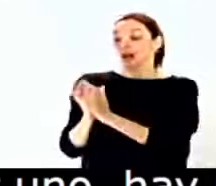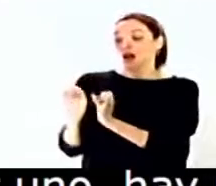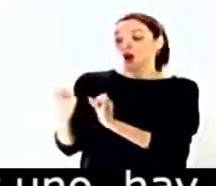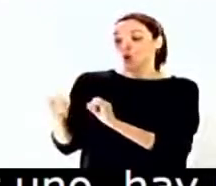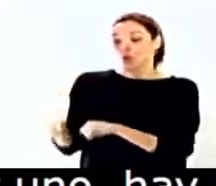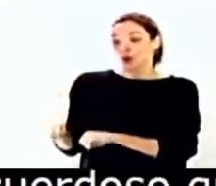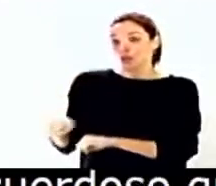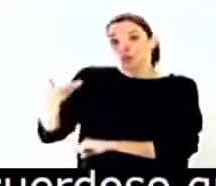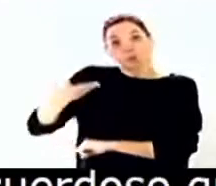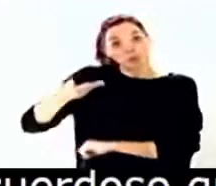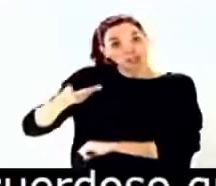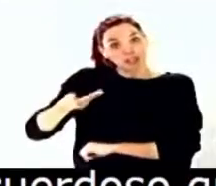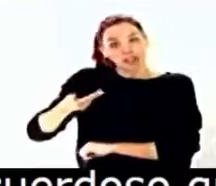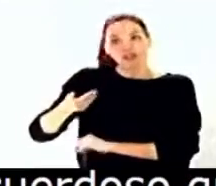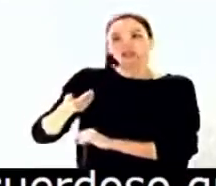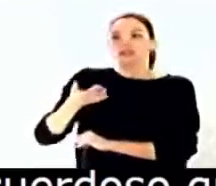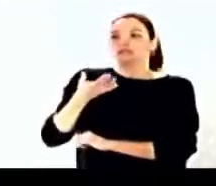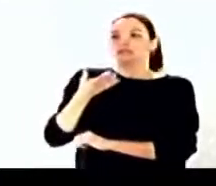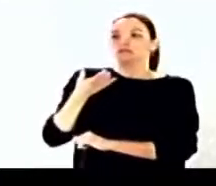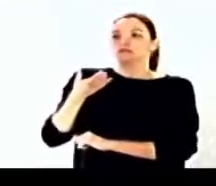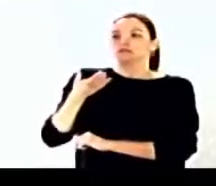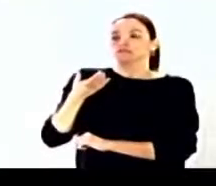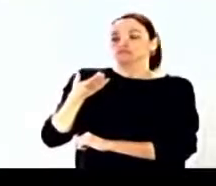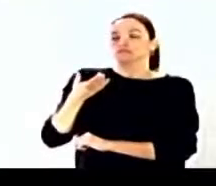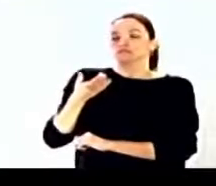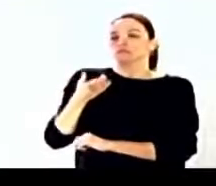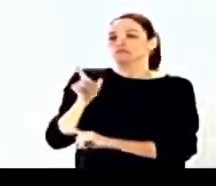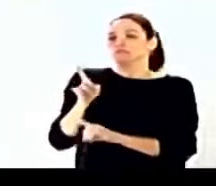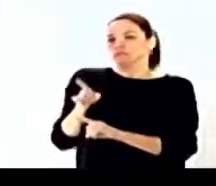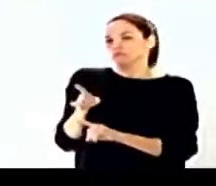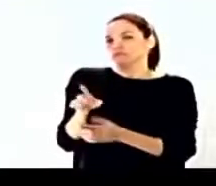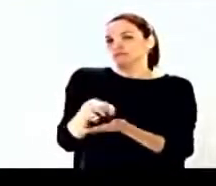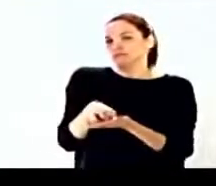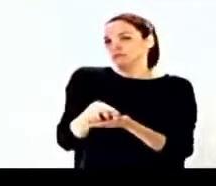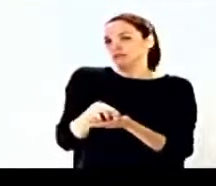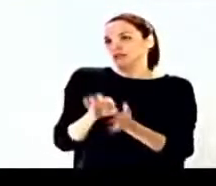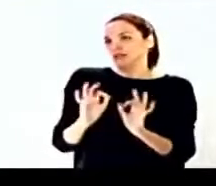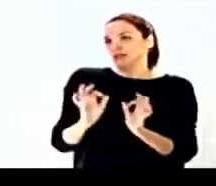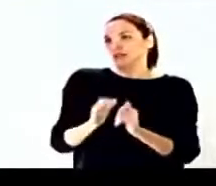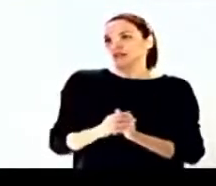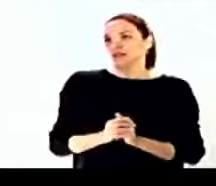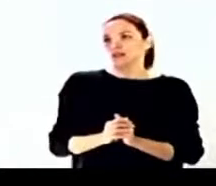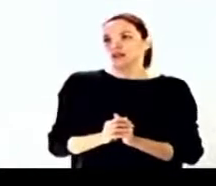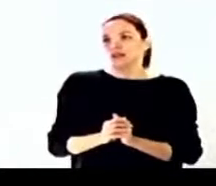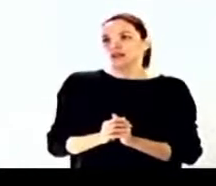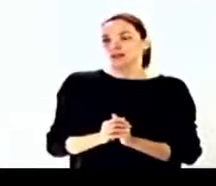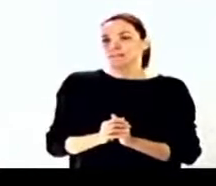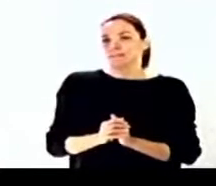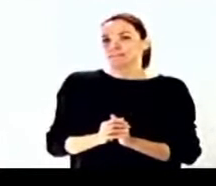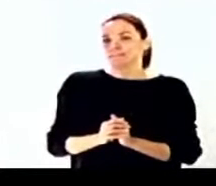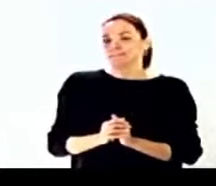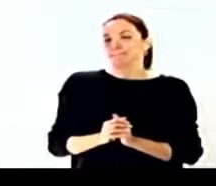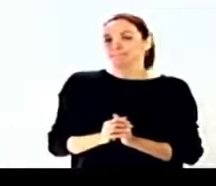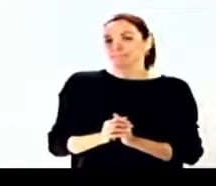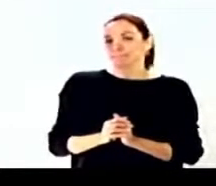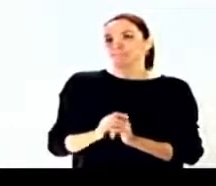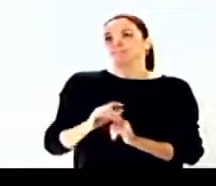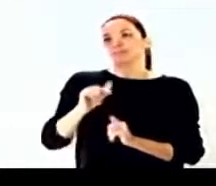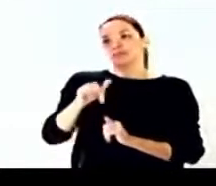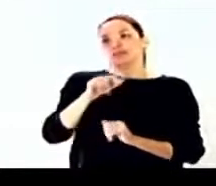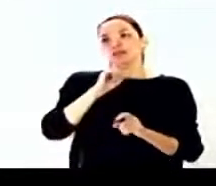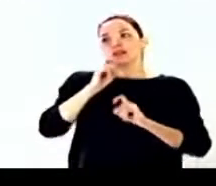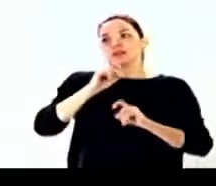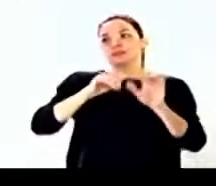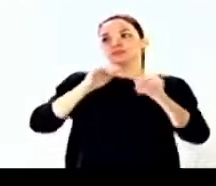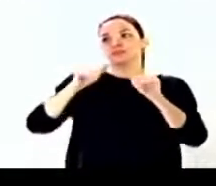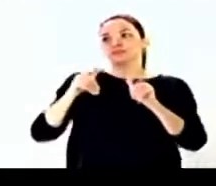son de calado, si esos acuerdos son importantes, no tengan ninguna duda de que serán convocados esta tarde